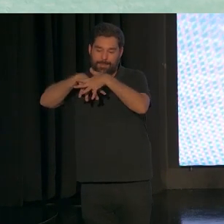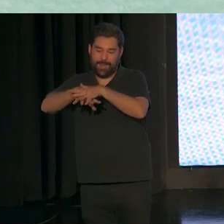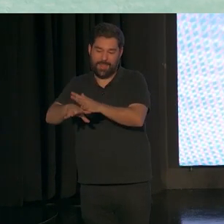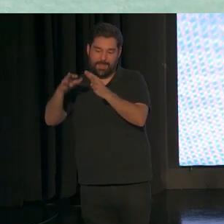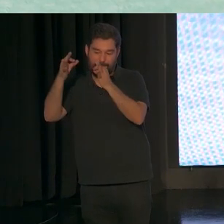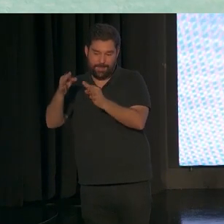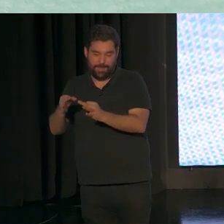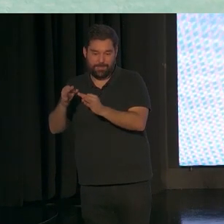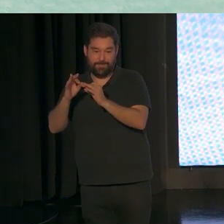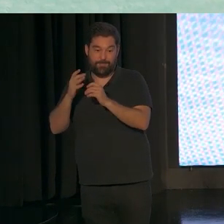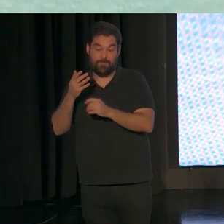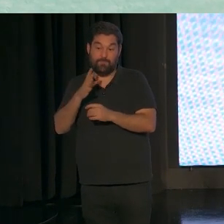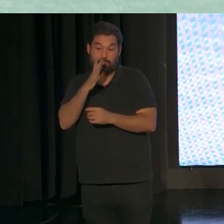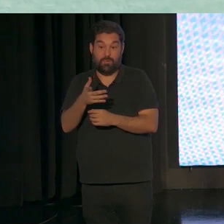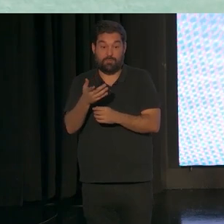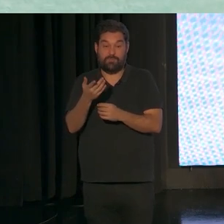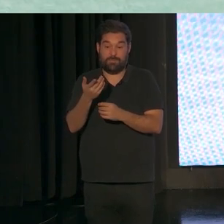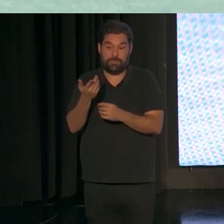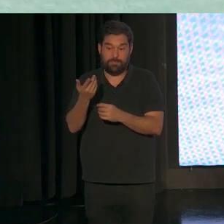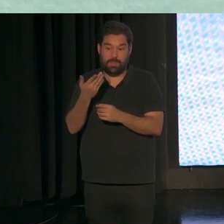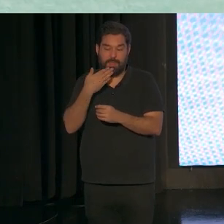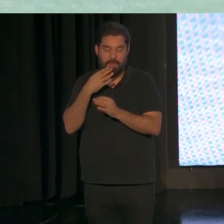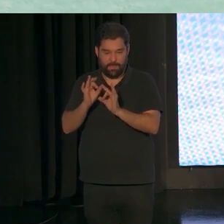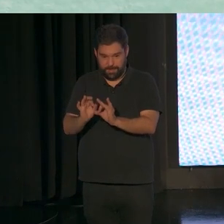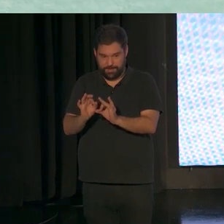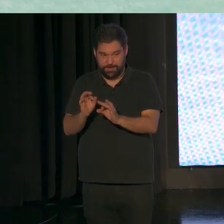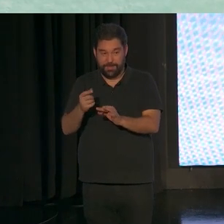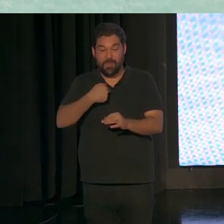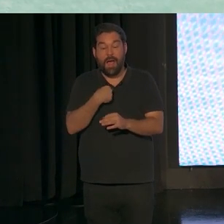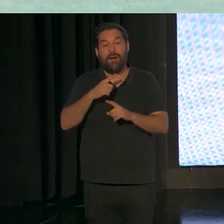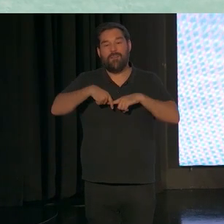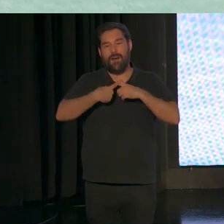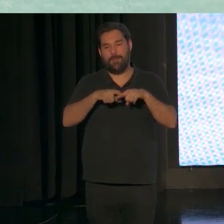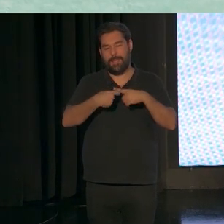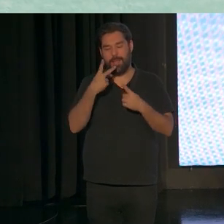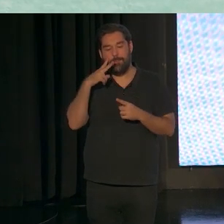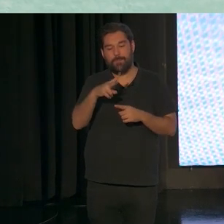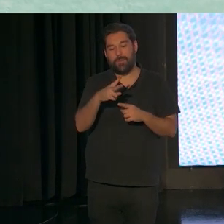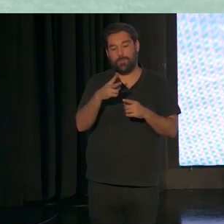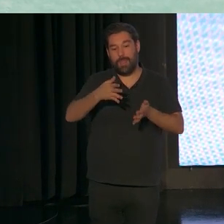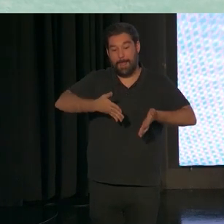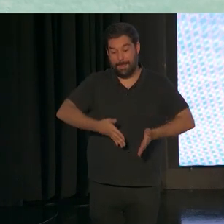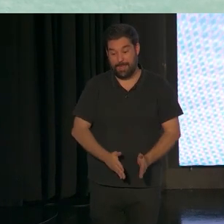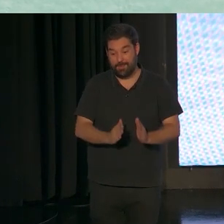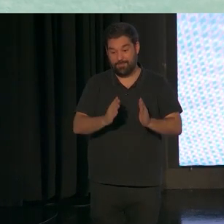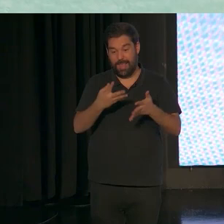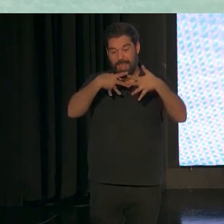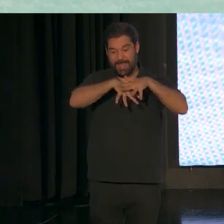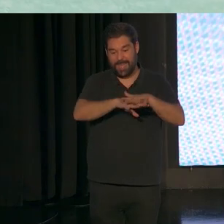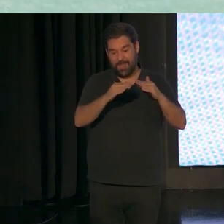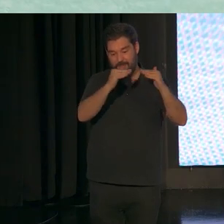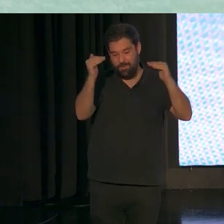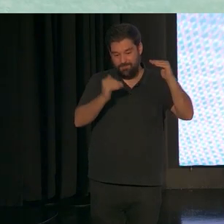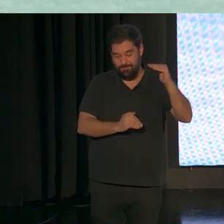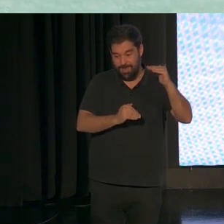que correspondía a la edad integrado pero yo ahora veo a familias que sus hijos están menos integrados de de lo que estuvo y